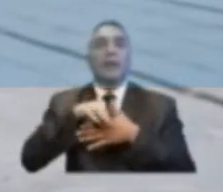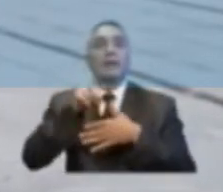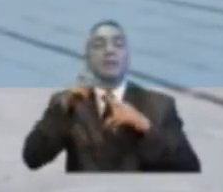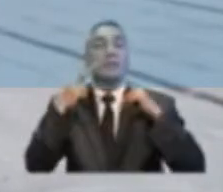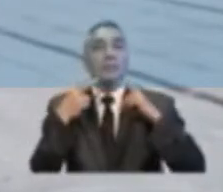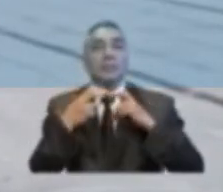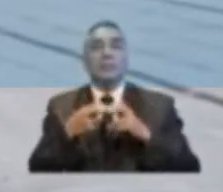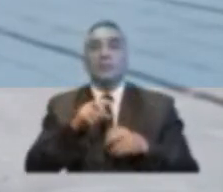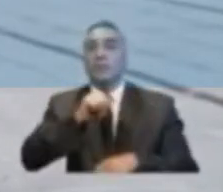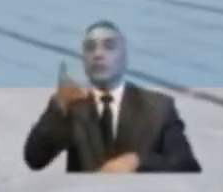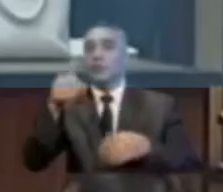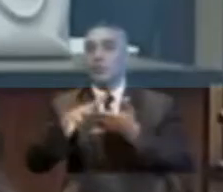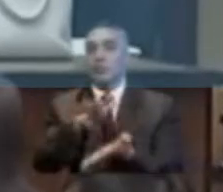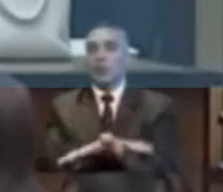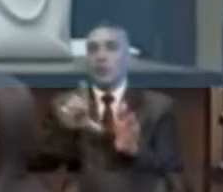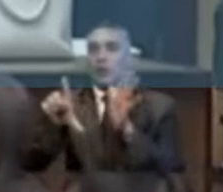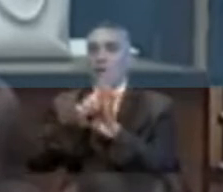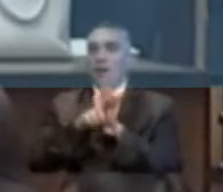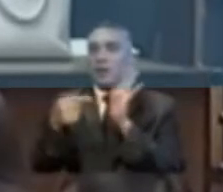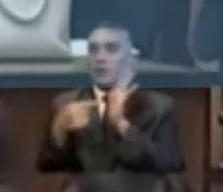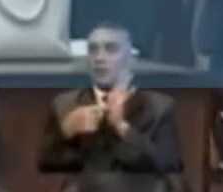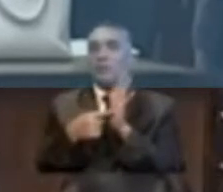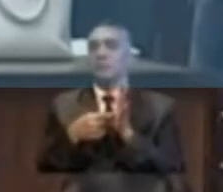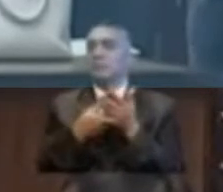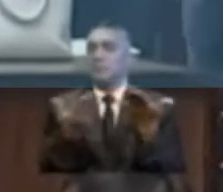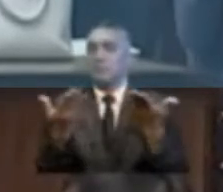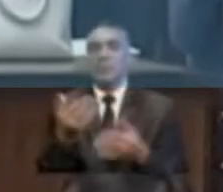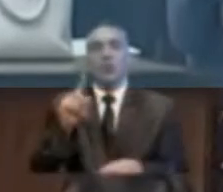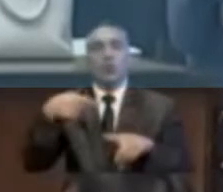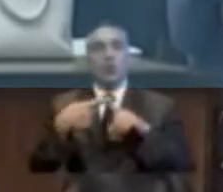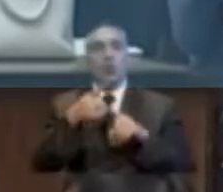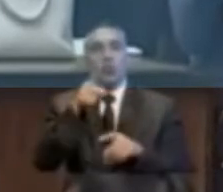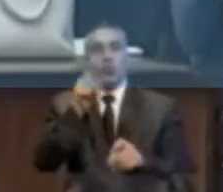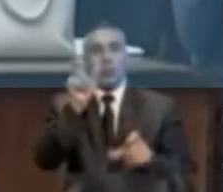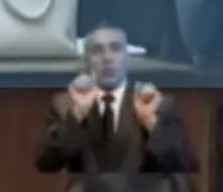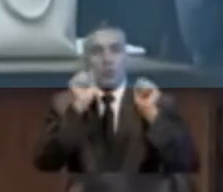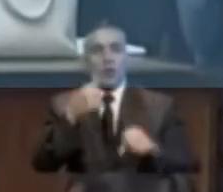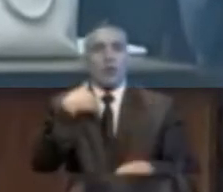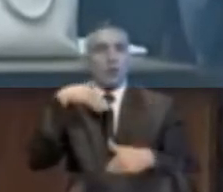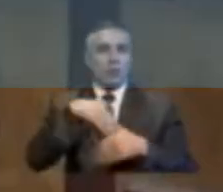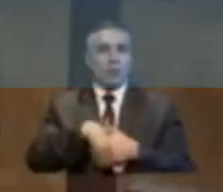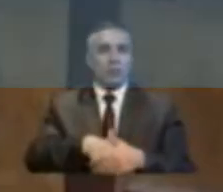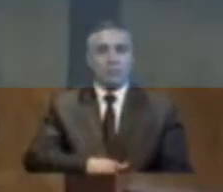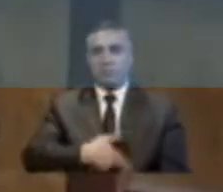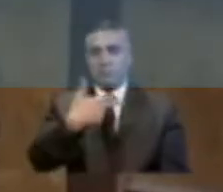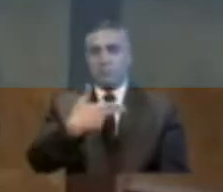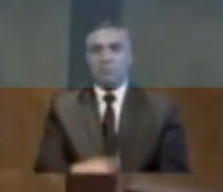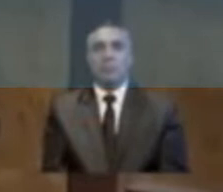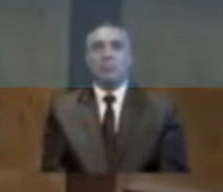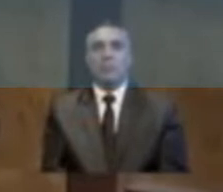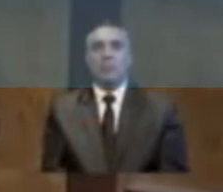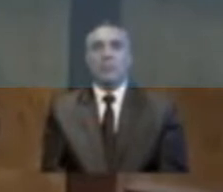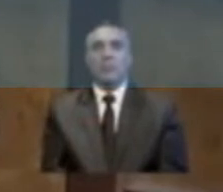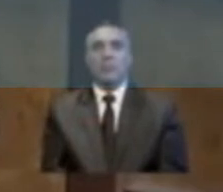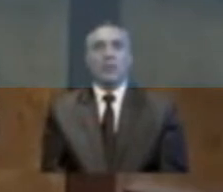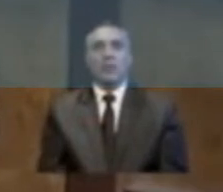análisis del otro proyecto de ley que en cambio tiene que ver con el porte de armas. El presidente de la comisión a título personal ha